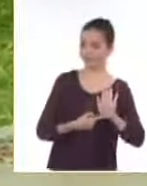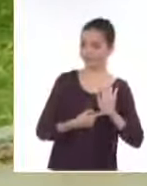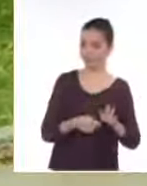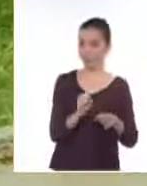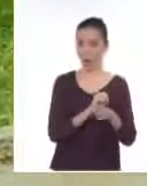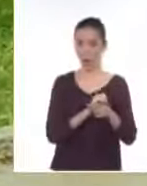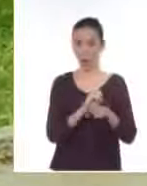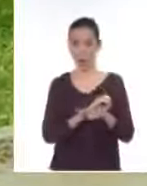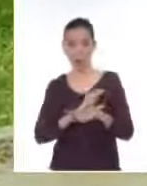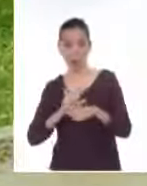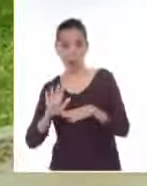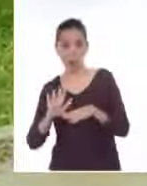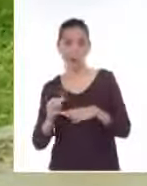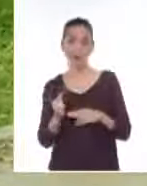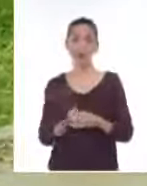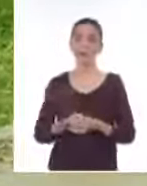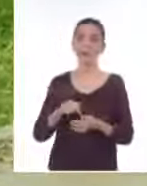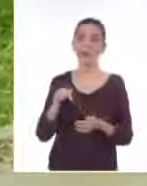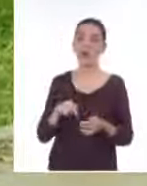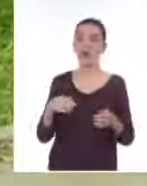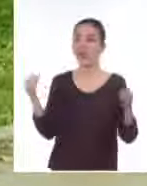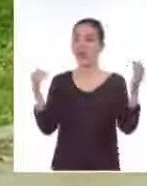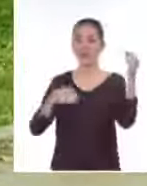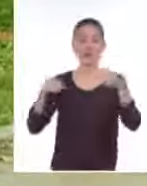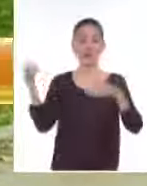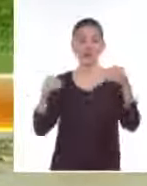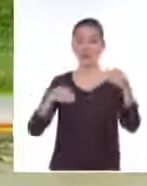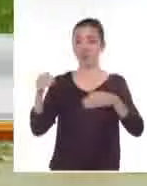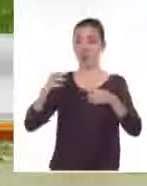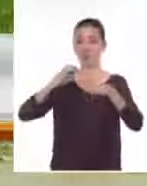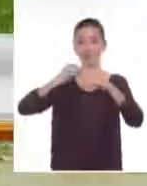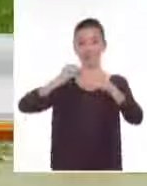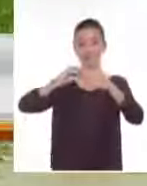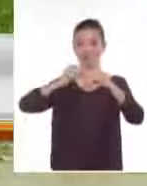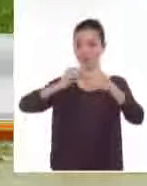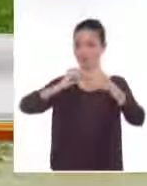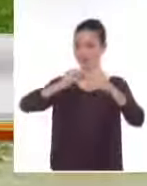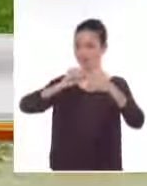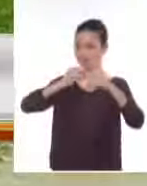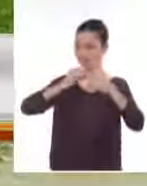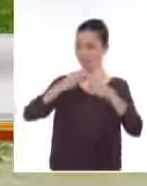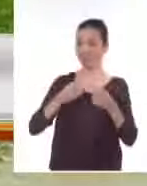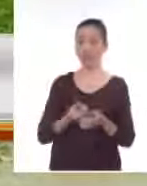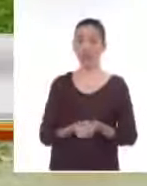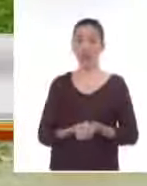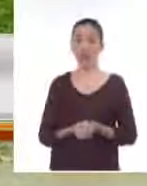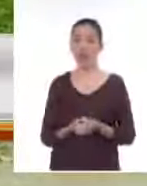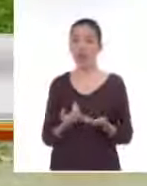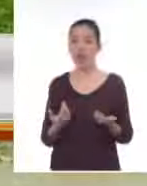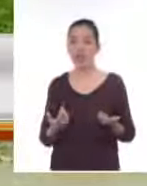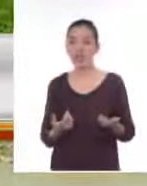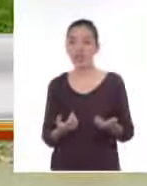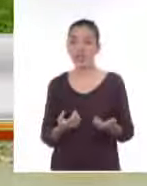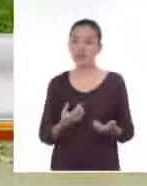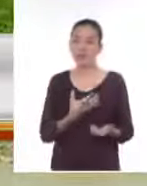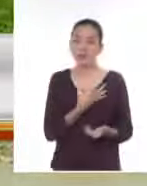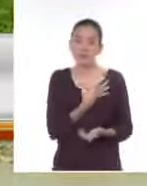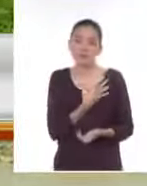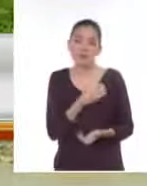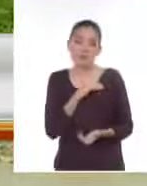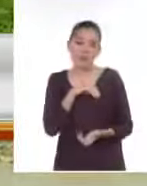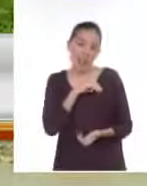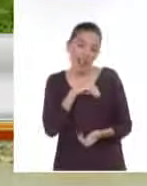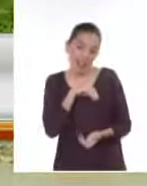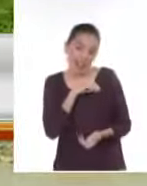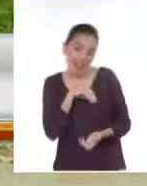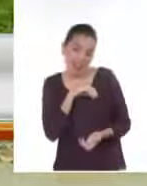muchos humoristas también, que tienen mucha sensibilidad sobre el tema de las mascotas. Quizás